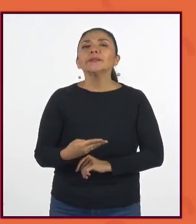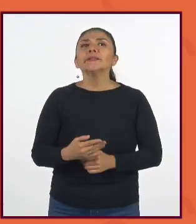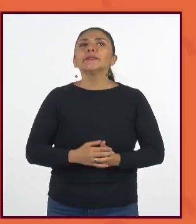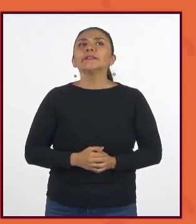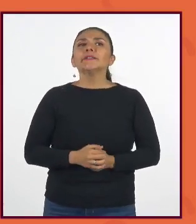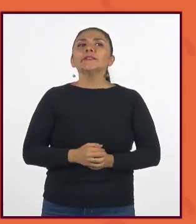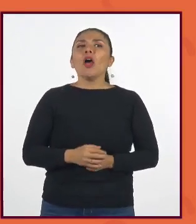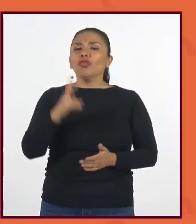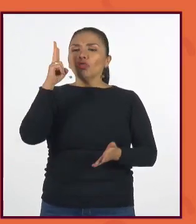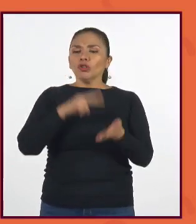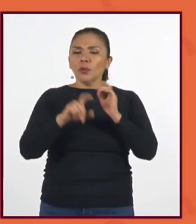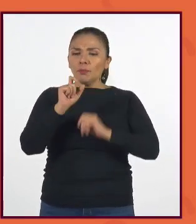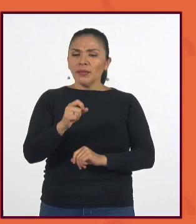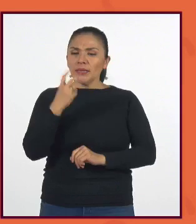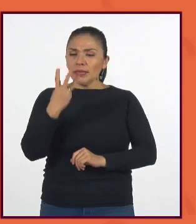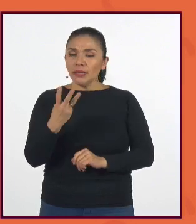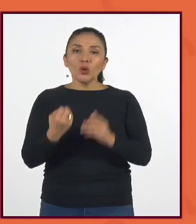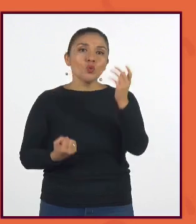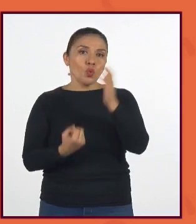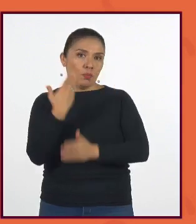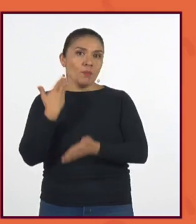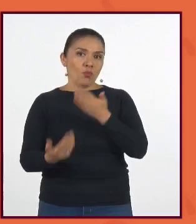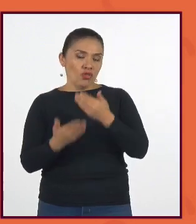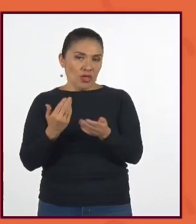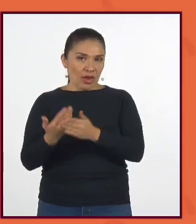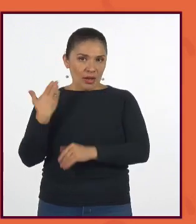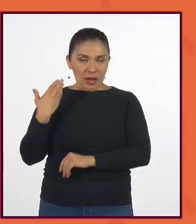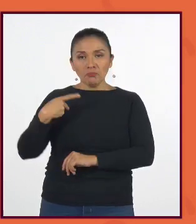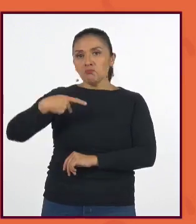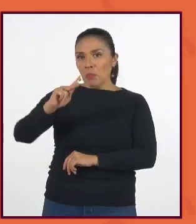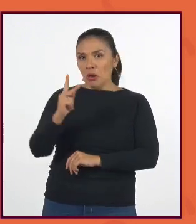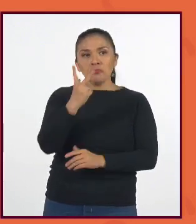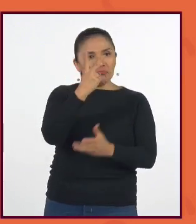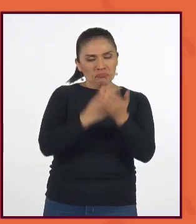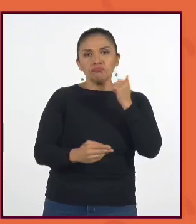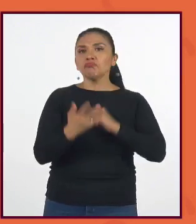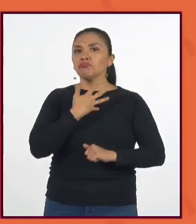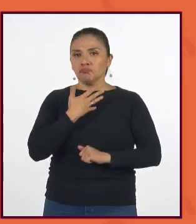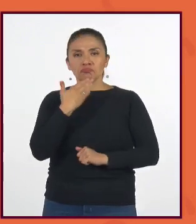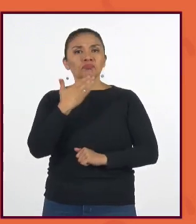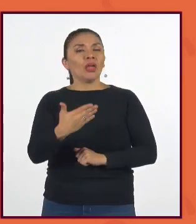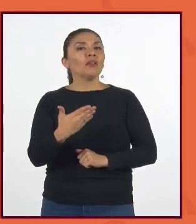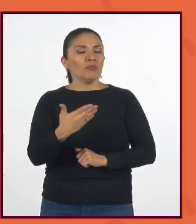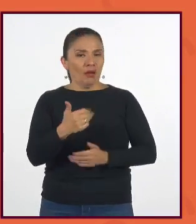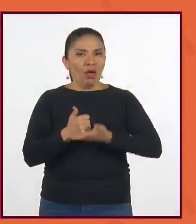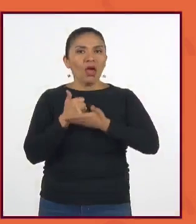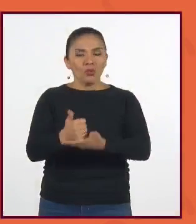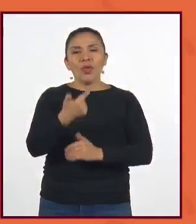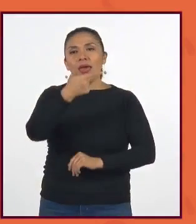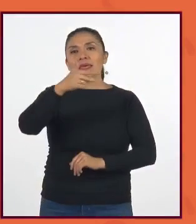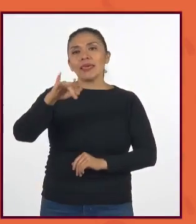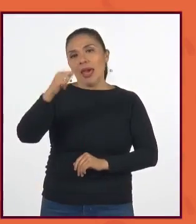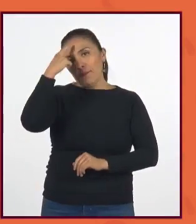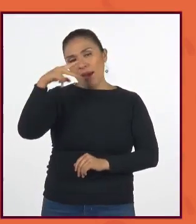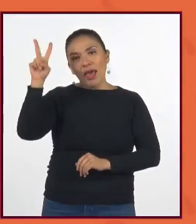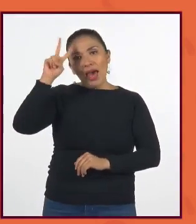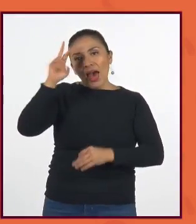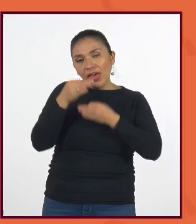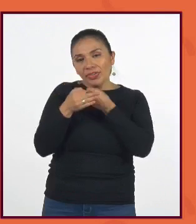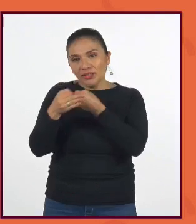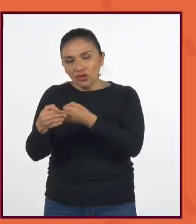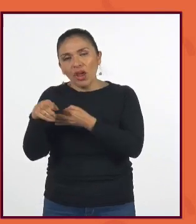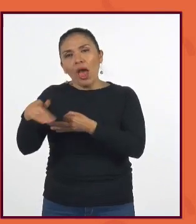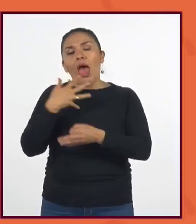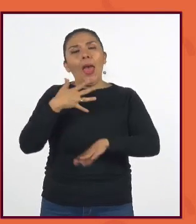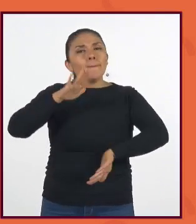La 2023 es la más actualizada, pero ambas se complementan. Entonces también les dejo la guía de adicciones. Aquí vienen sobre todo mucho